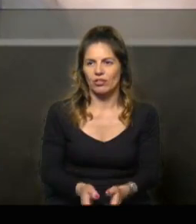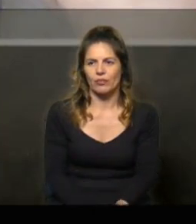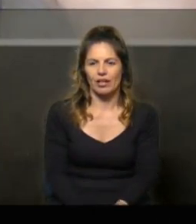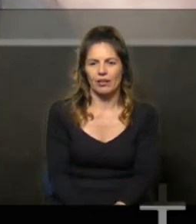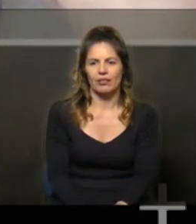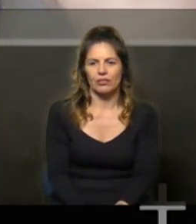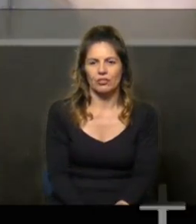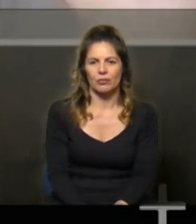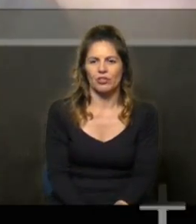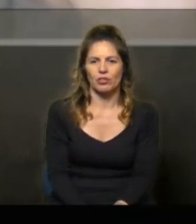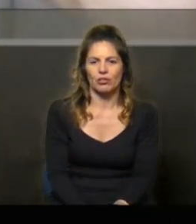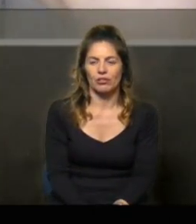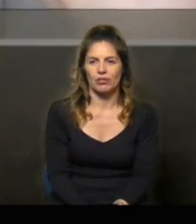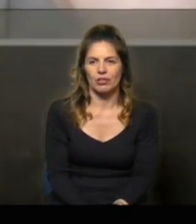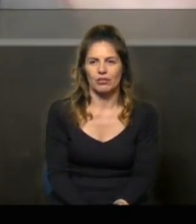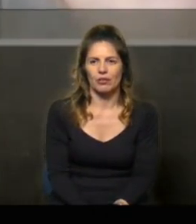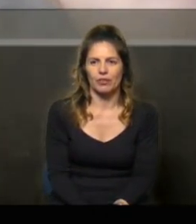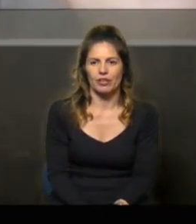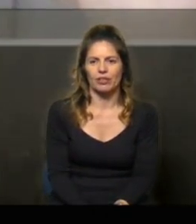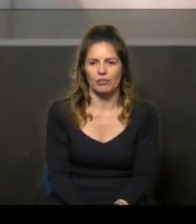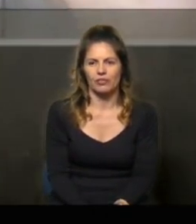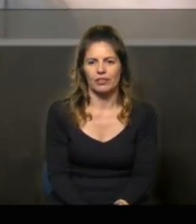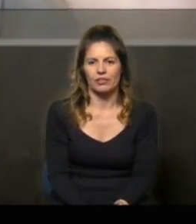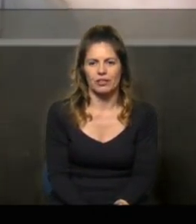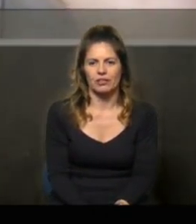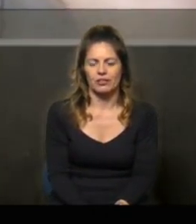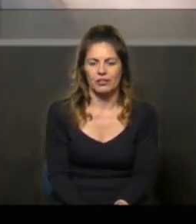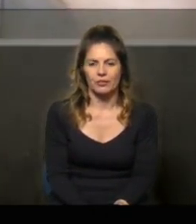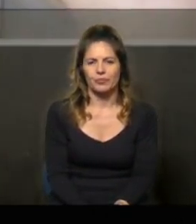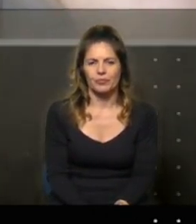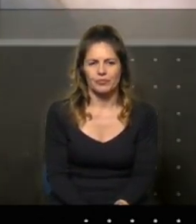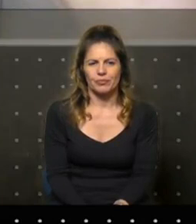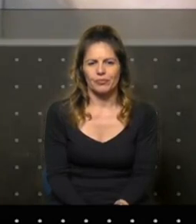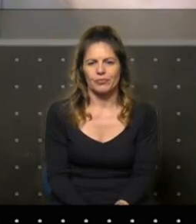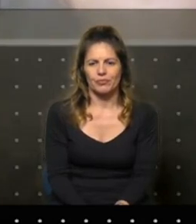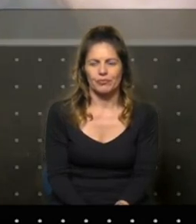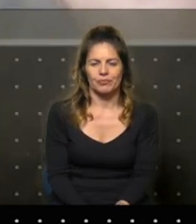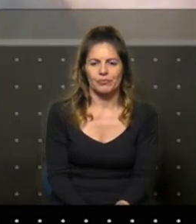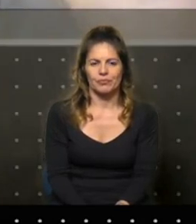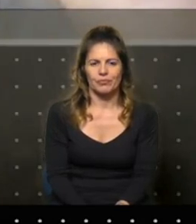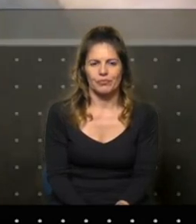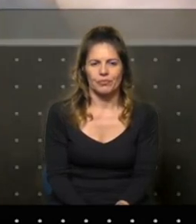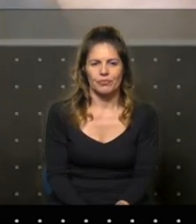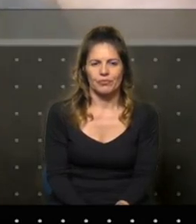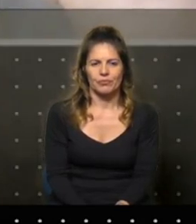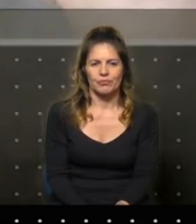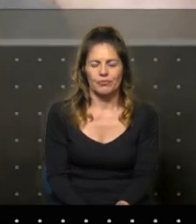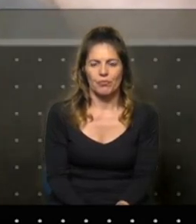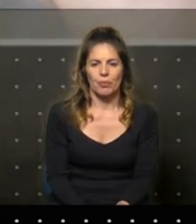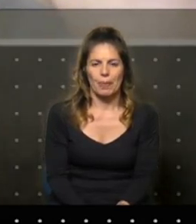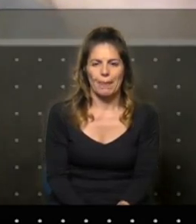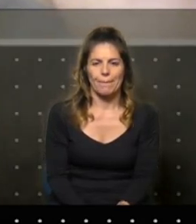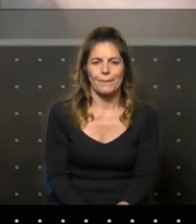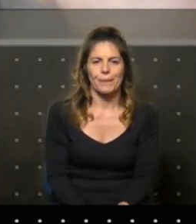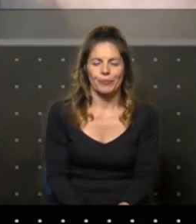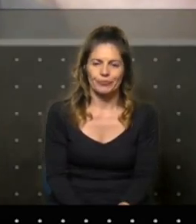en las últimas semanas trató de desestimar tuvimos un m más moderado en las últimas semanas y